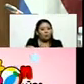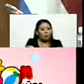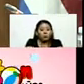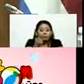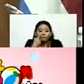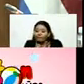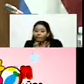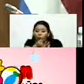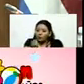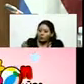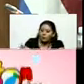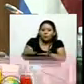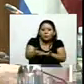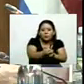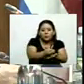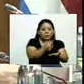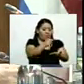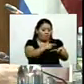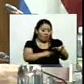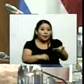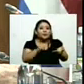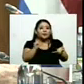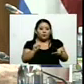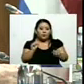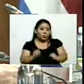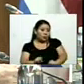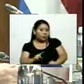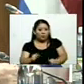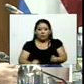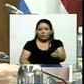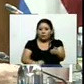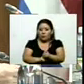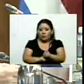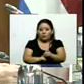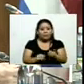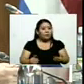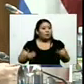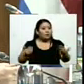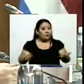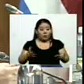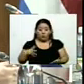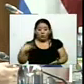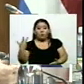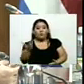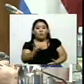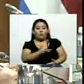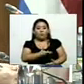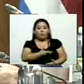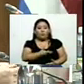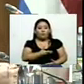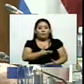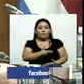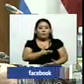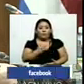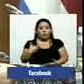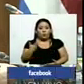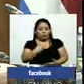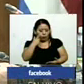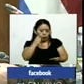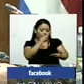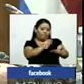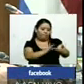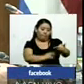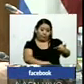información y a valorar las posibilidades de apoyo que tenemos. Y que todo lo que nosotros estudiaremos